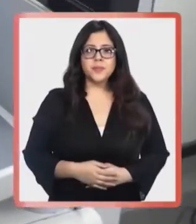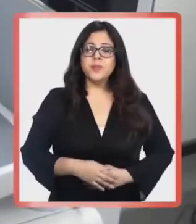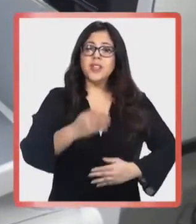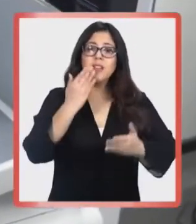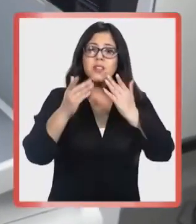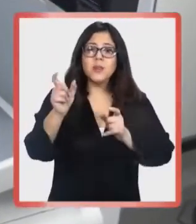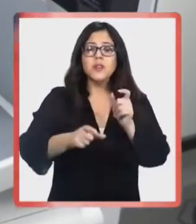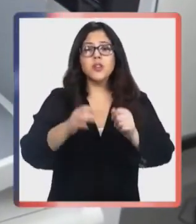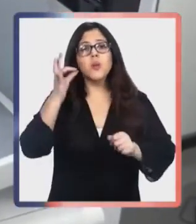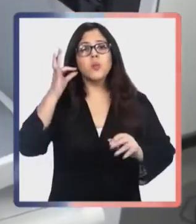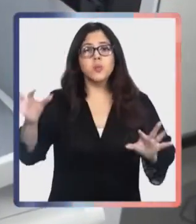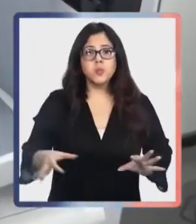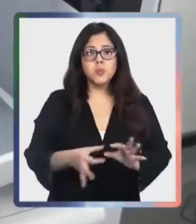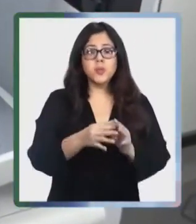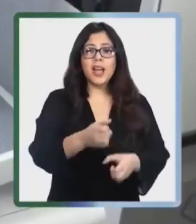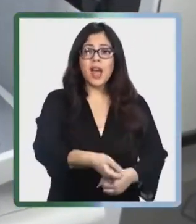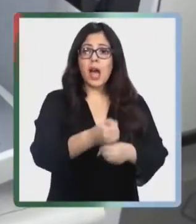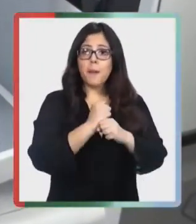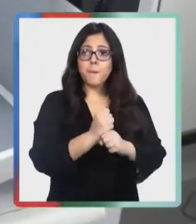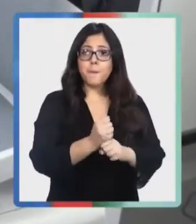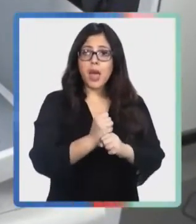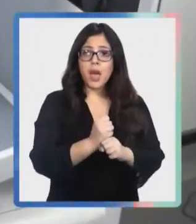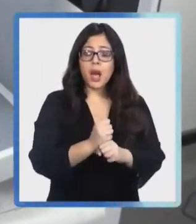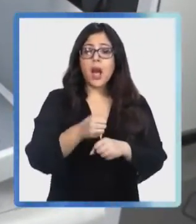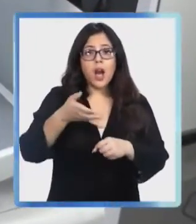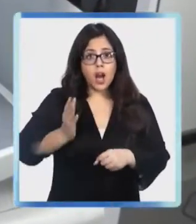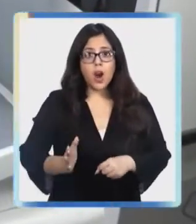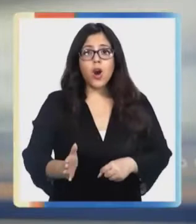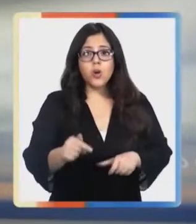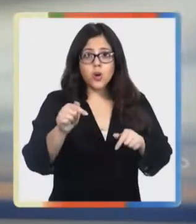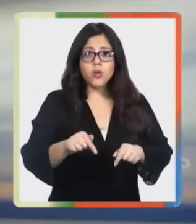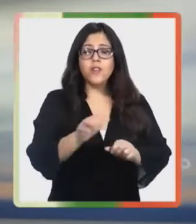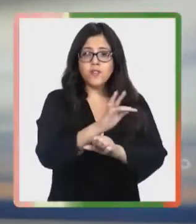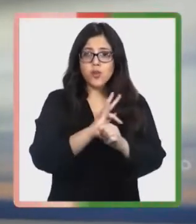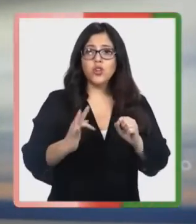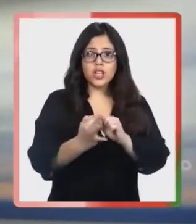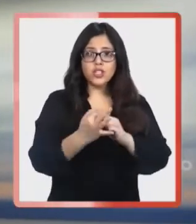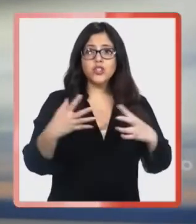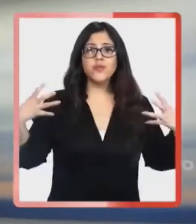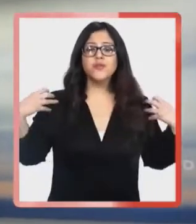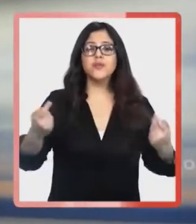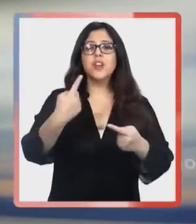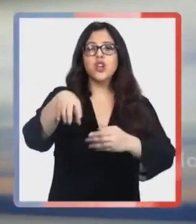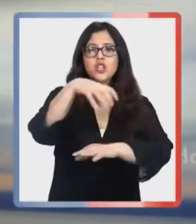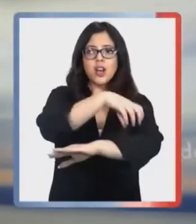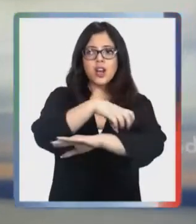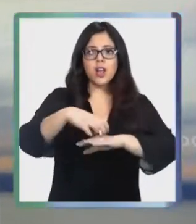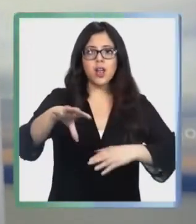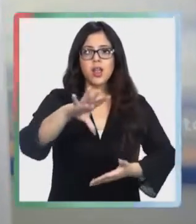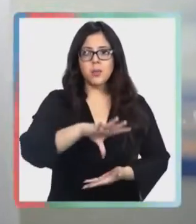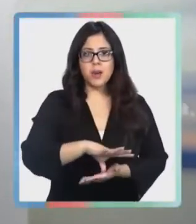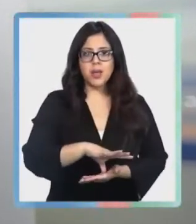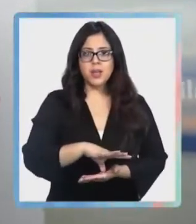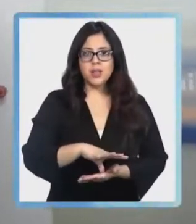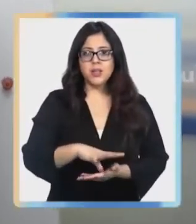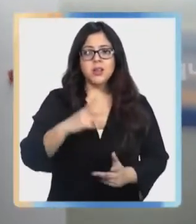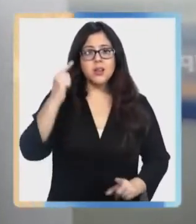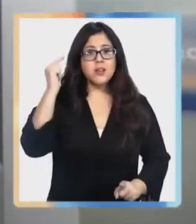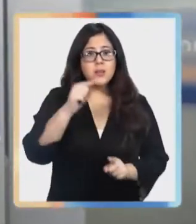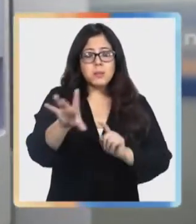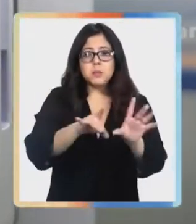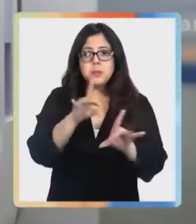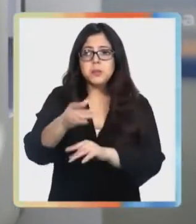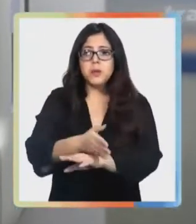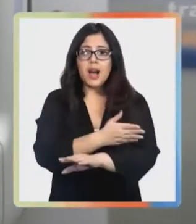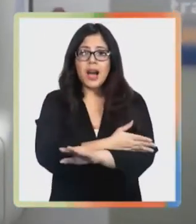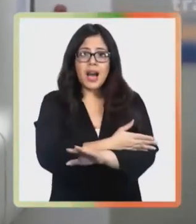el beneficio para mujeres vinculadas a la pesca artesanal continúa por parte de esta fundación en otras regiones del país buscando